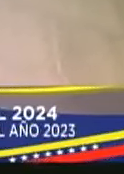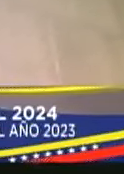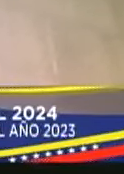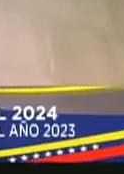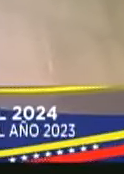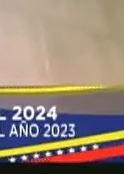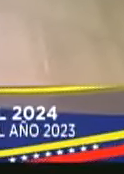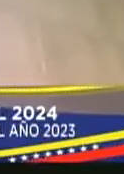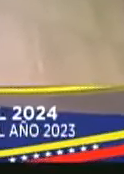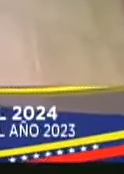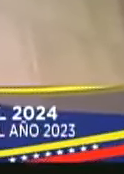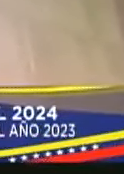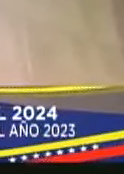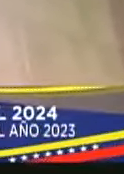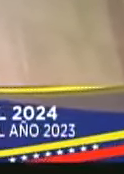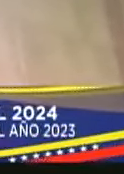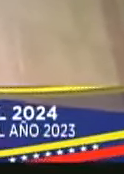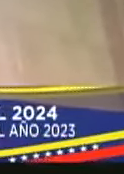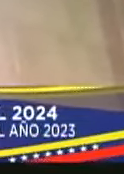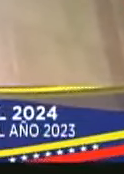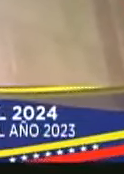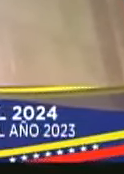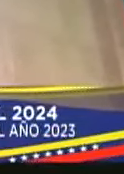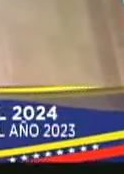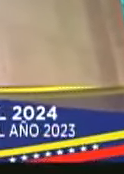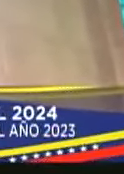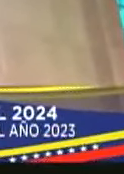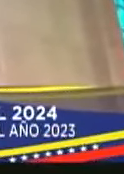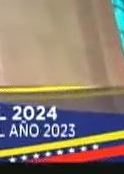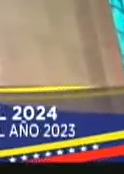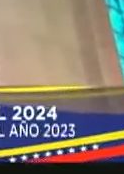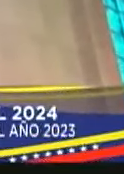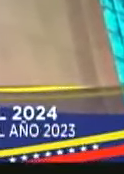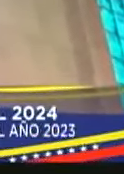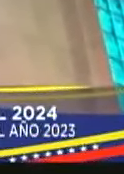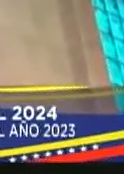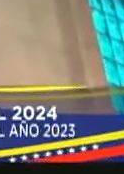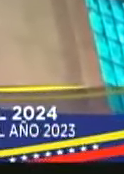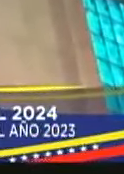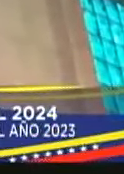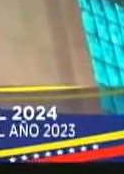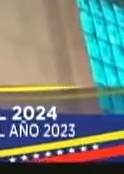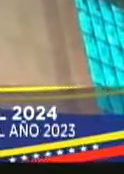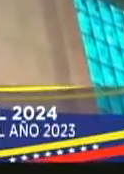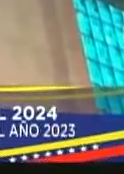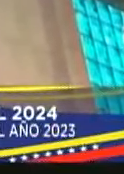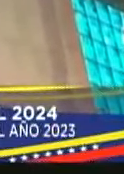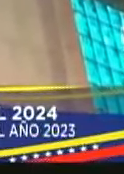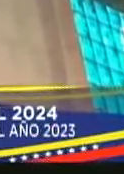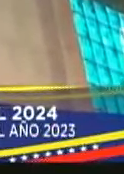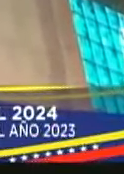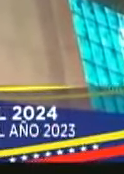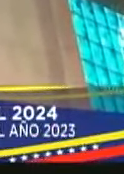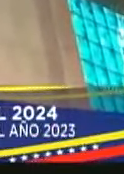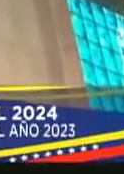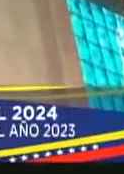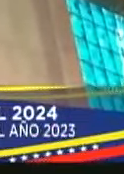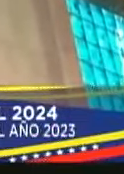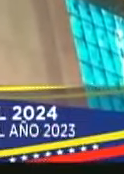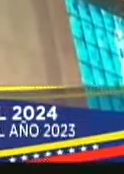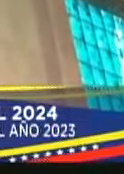se realizaron los diplomados de actualización para jueces sobre la violencia contra mujeres y justicia de